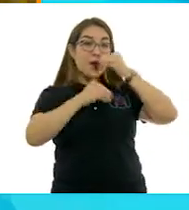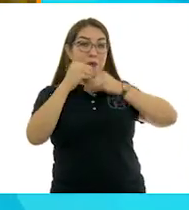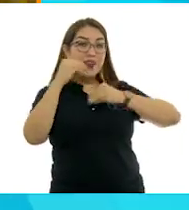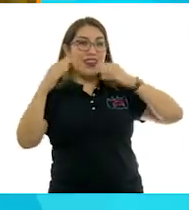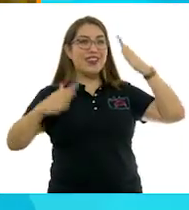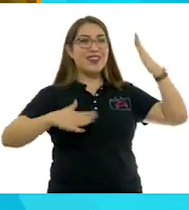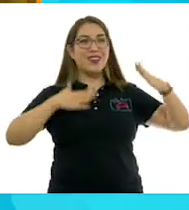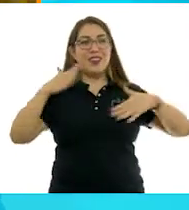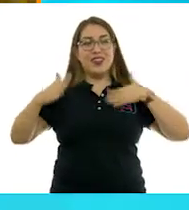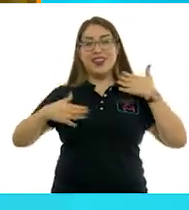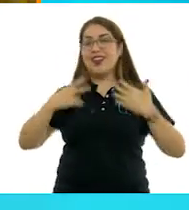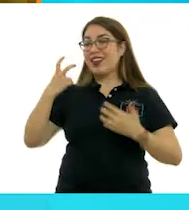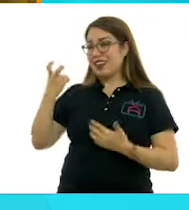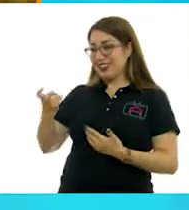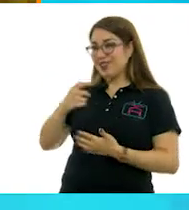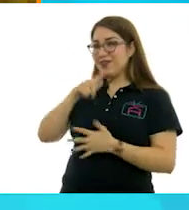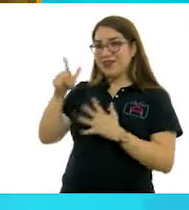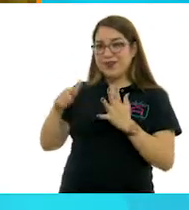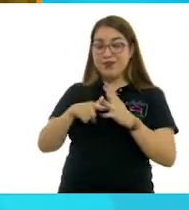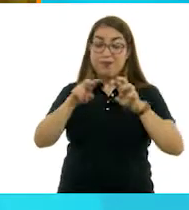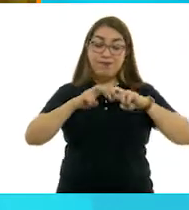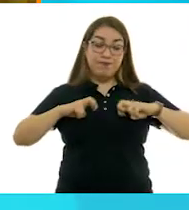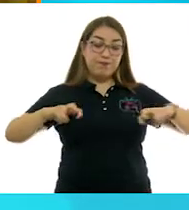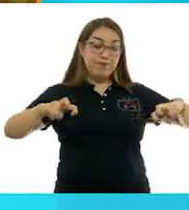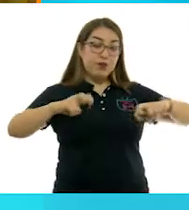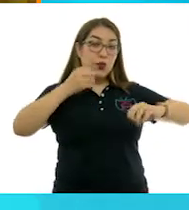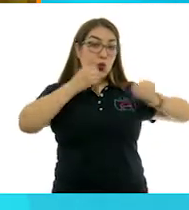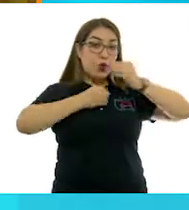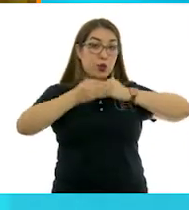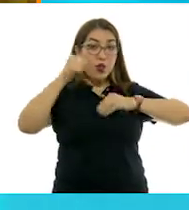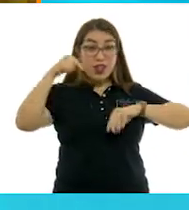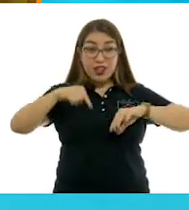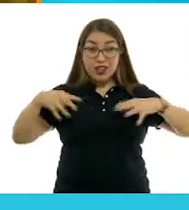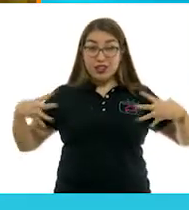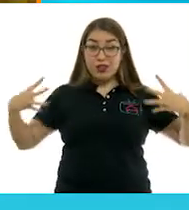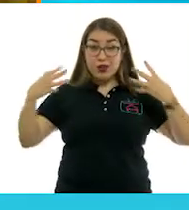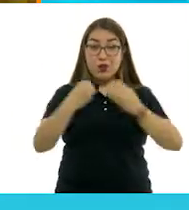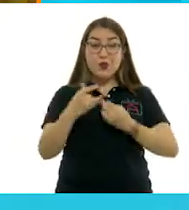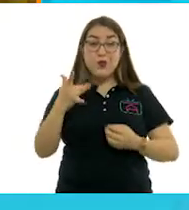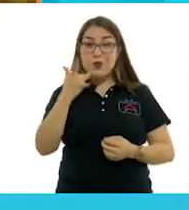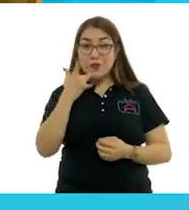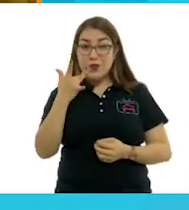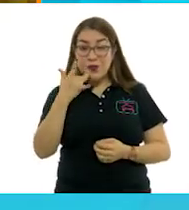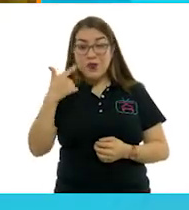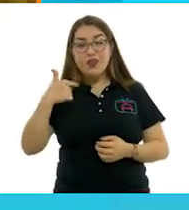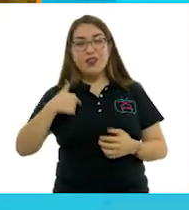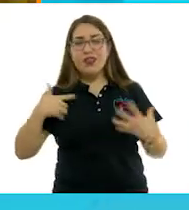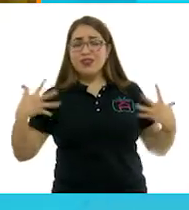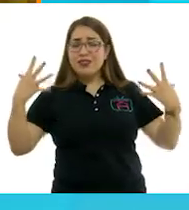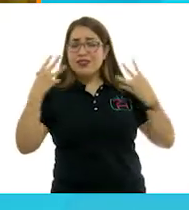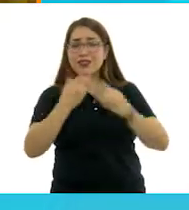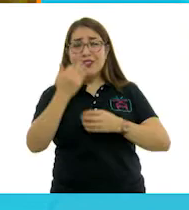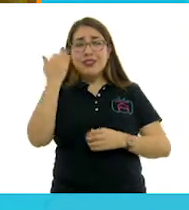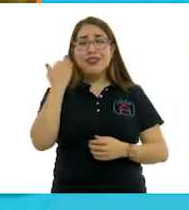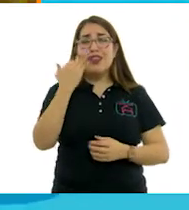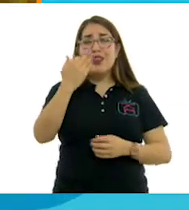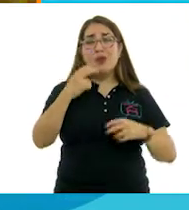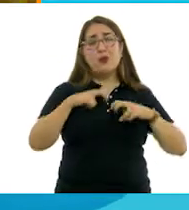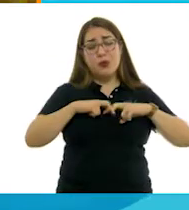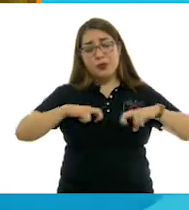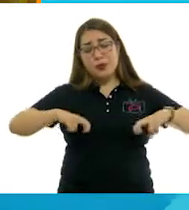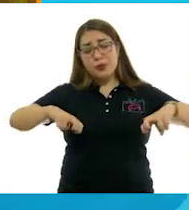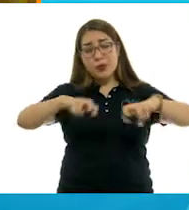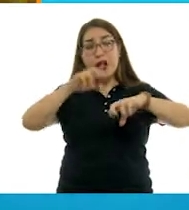es, el comedor. Aquí, Diego y yo pasamos horas en compañía de amigos y amigas. ¿Se